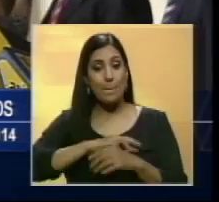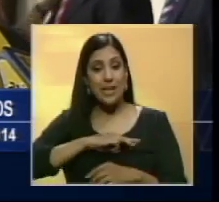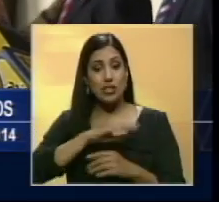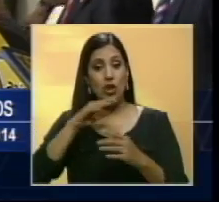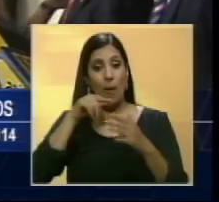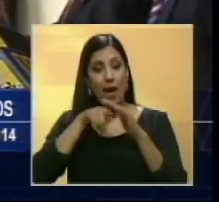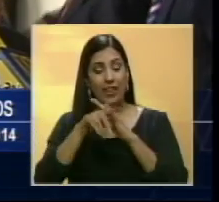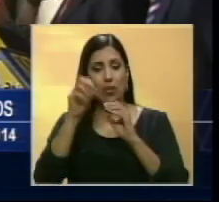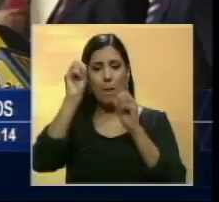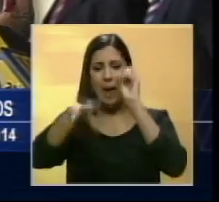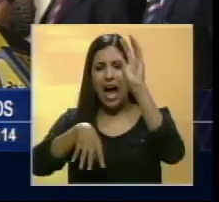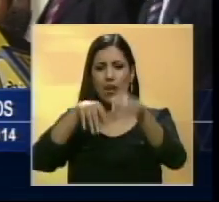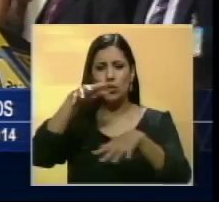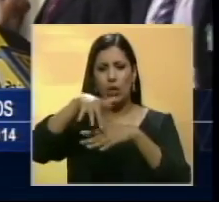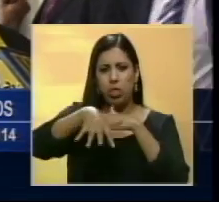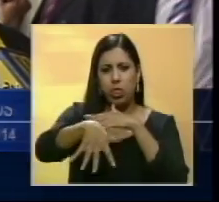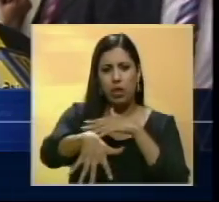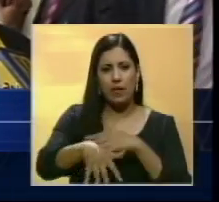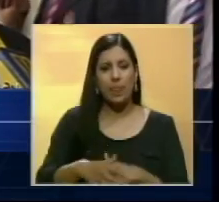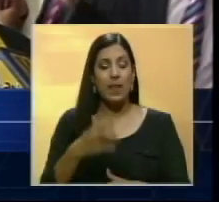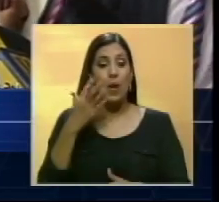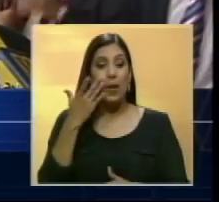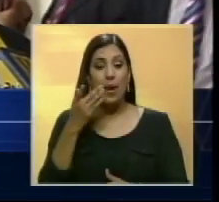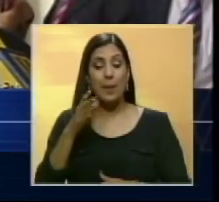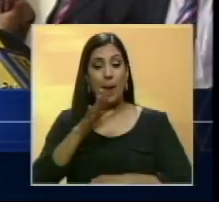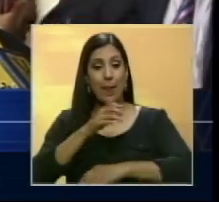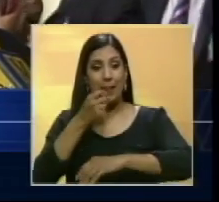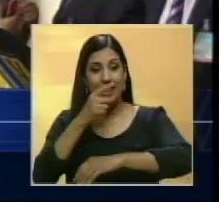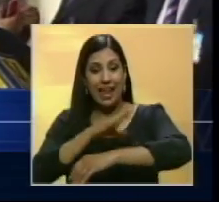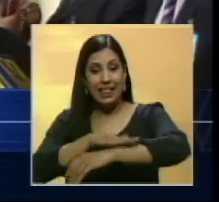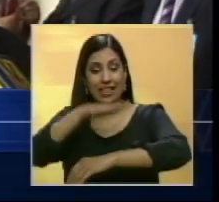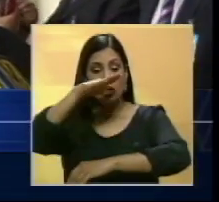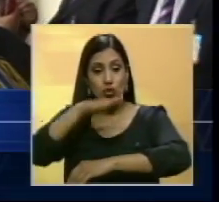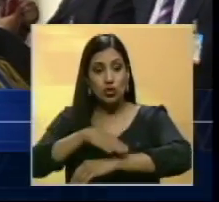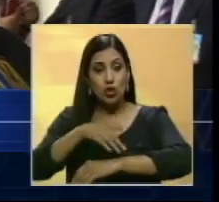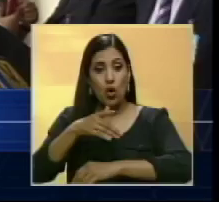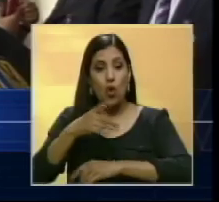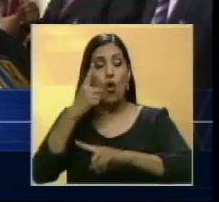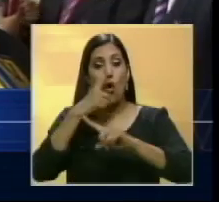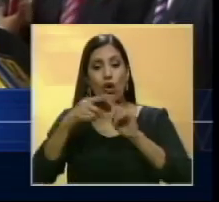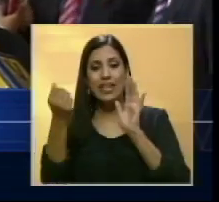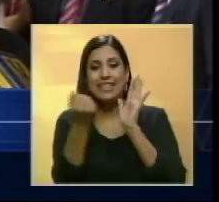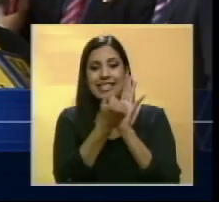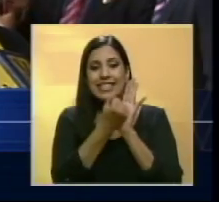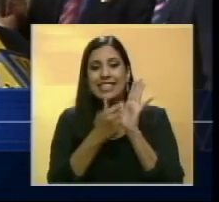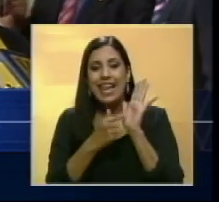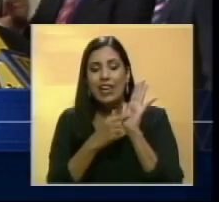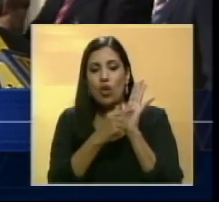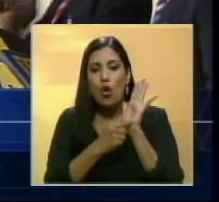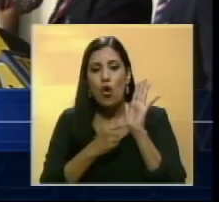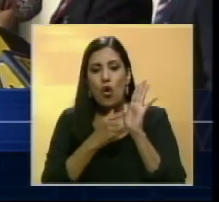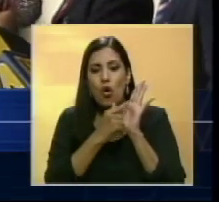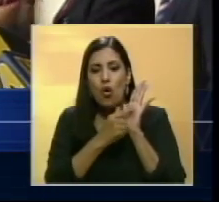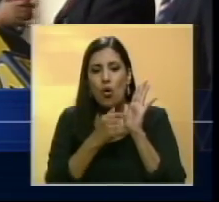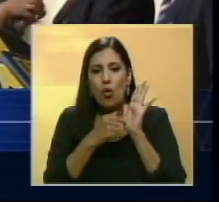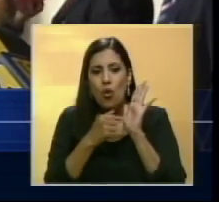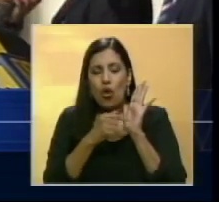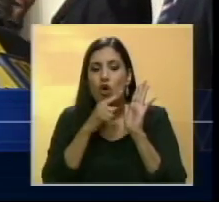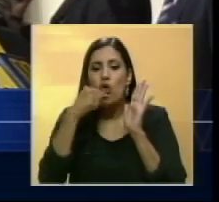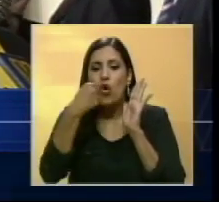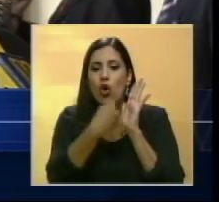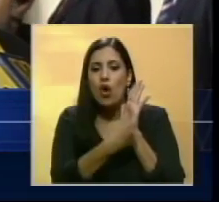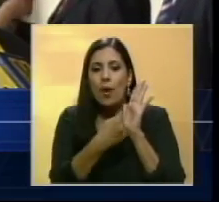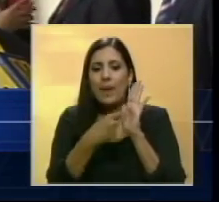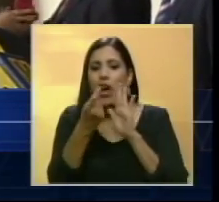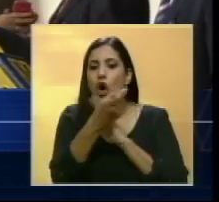un barranco. Como por ejemplo el Captopril con el sello, con el logo, con el nombre